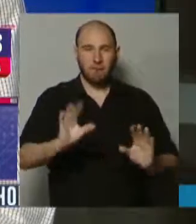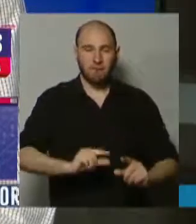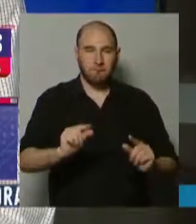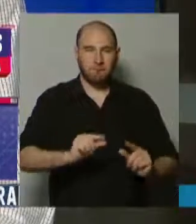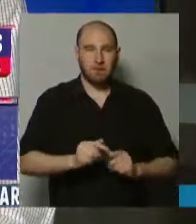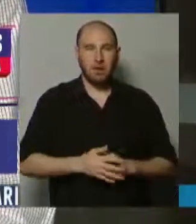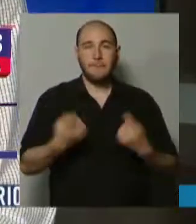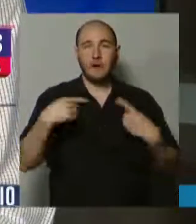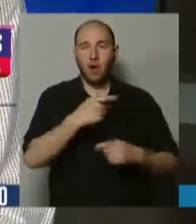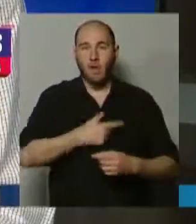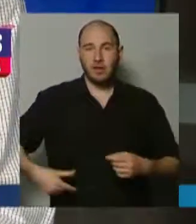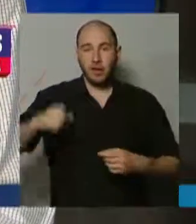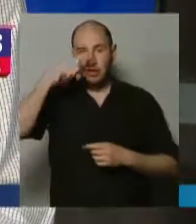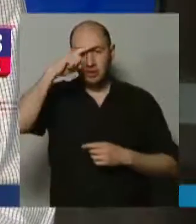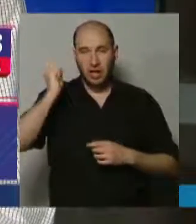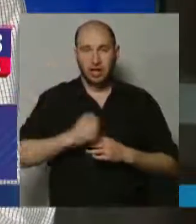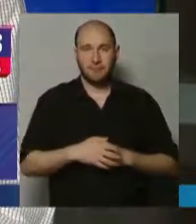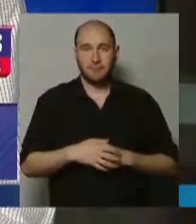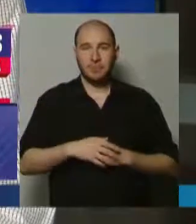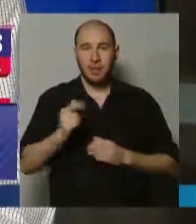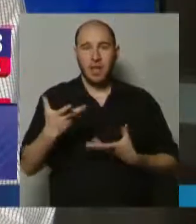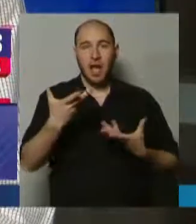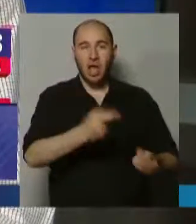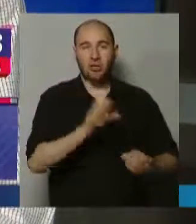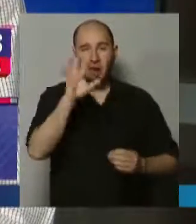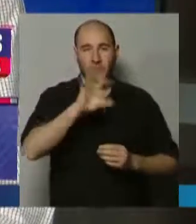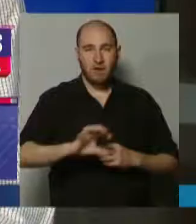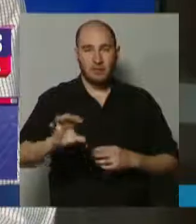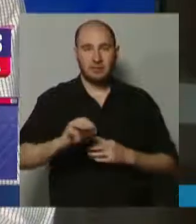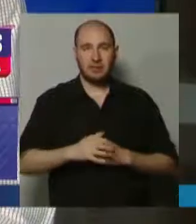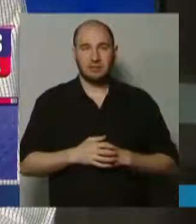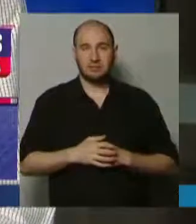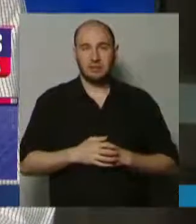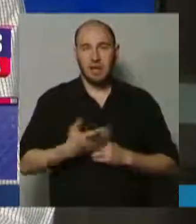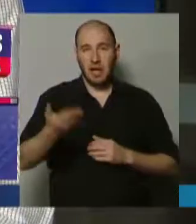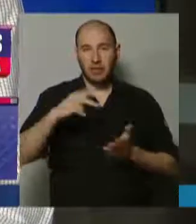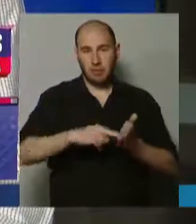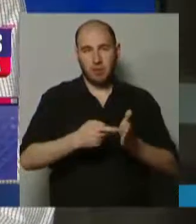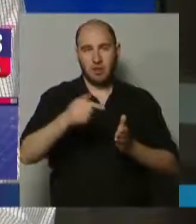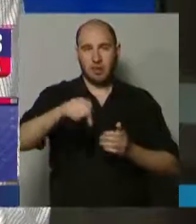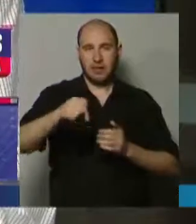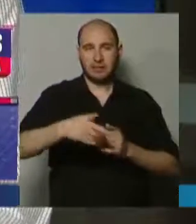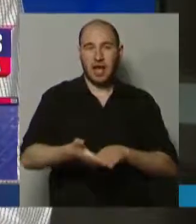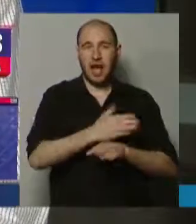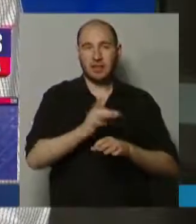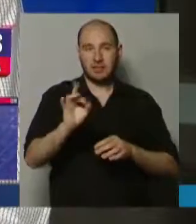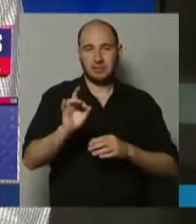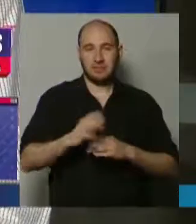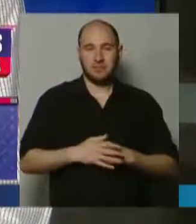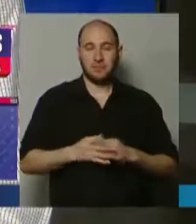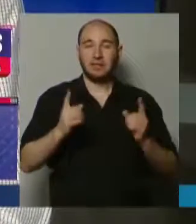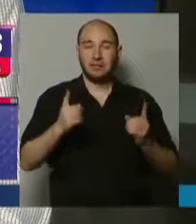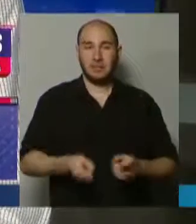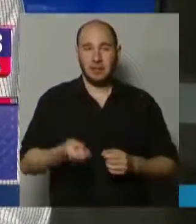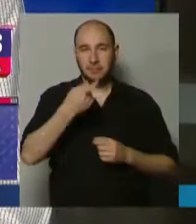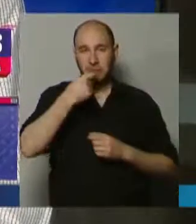este sentido, aunque el gobierno nacional ayudaría a las provincias que tenían esta situación antes de fin de año. Por otro